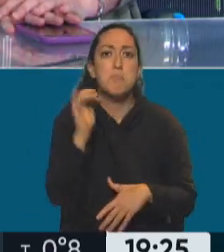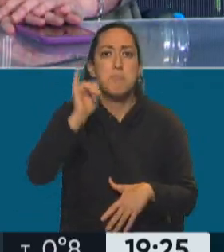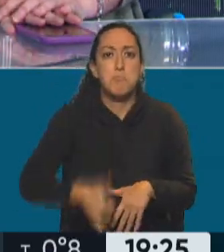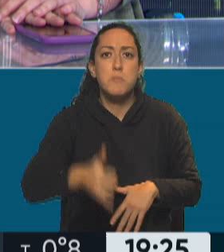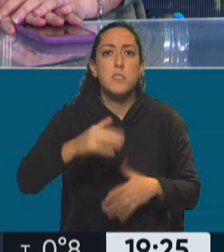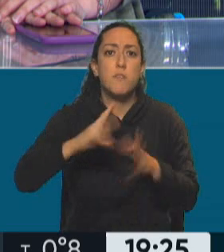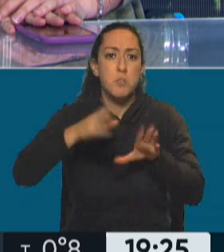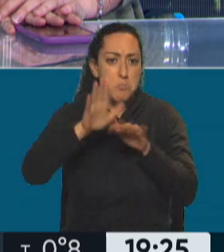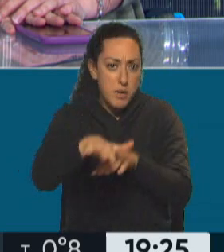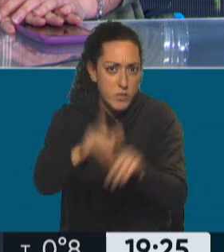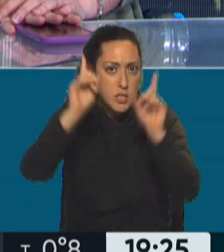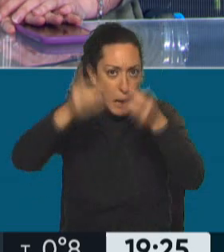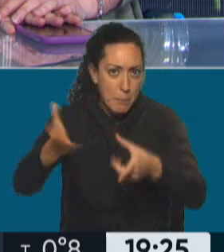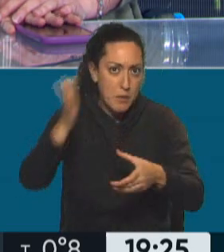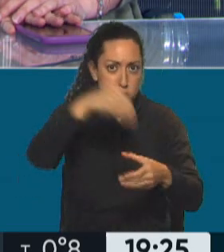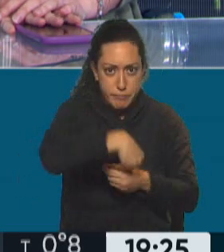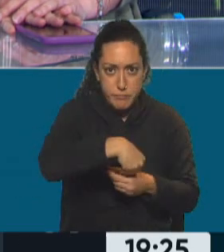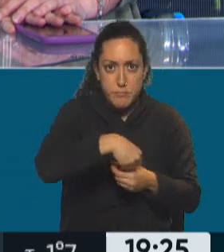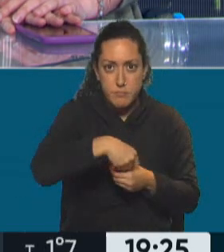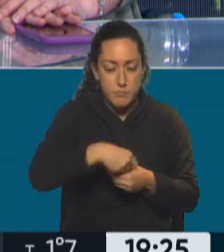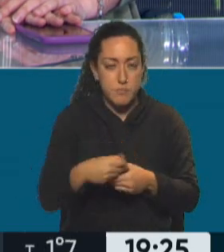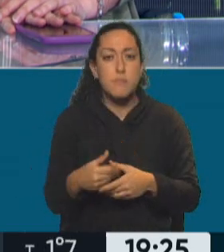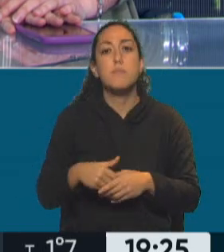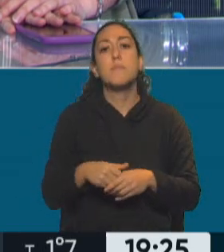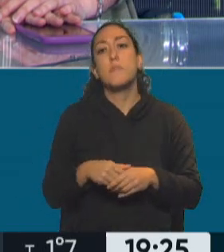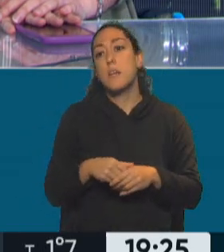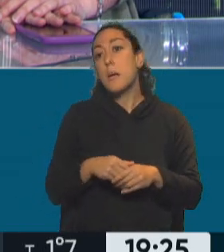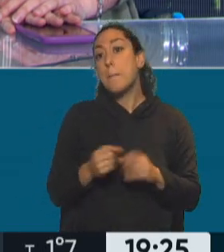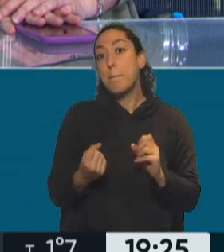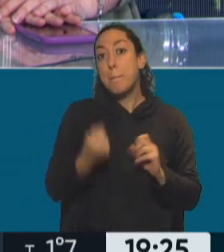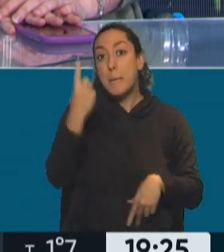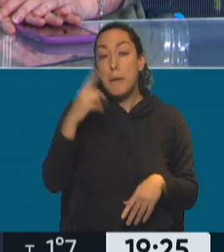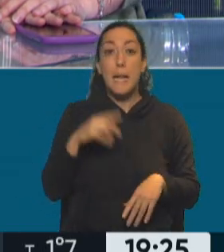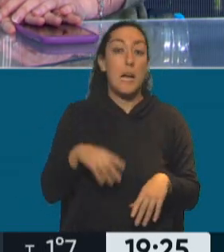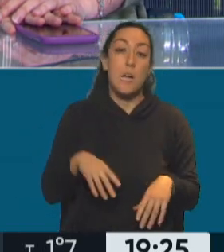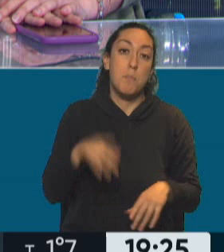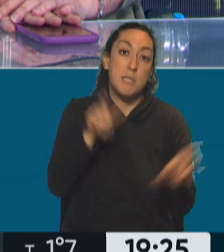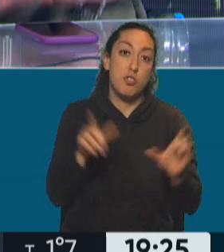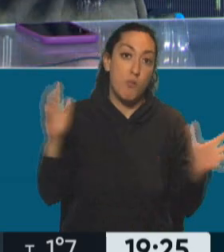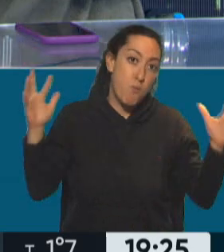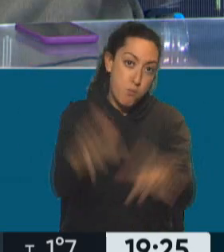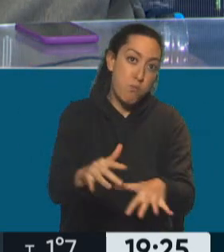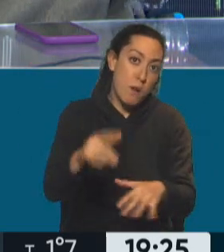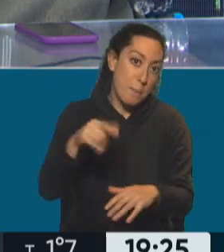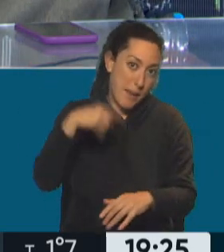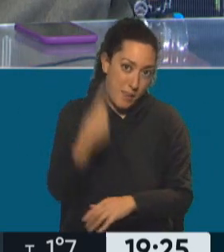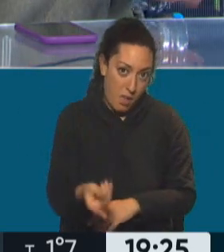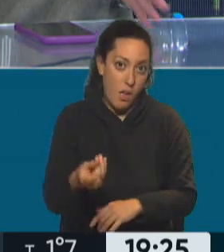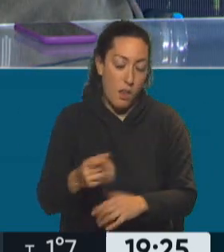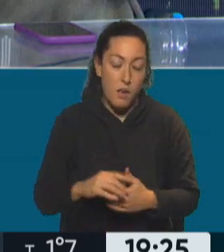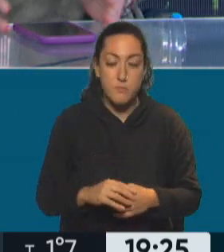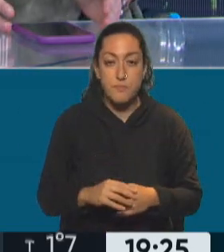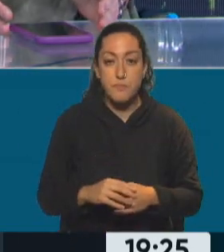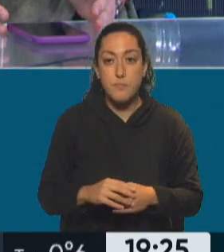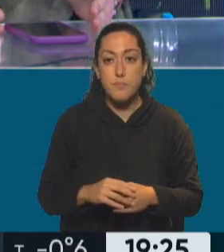las diversas manifestaciones que se vendrán en el corto plazo. La primera, y te diría que la más convocante, tiene que ver con la de mañana. ¿Cuáles son, para cerrar,